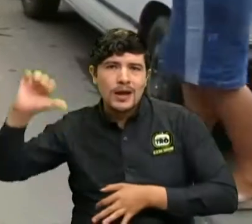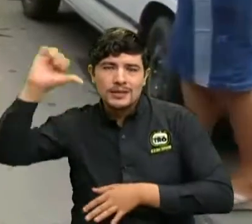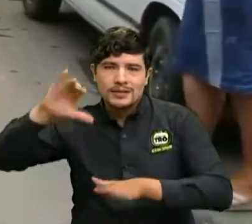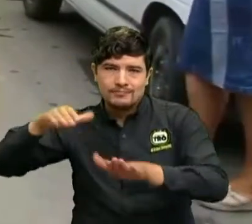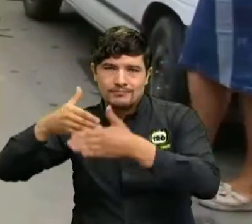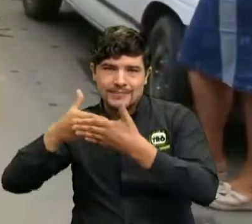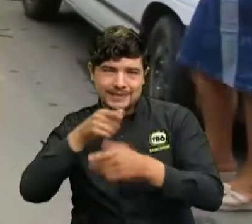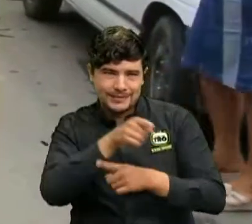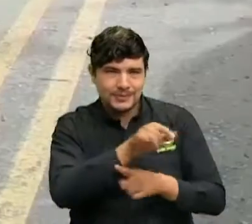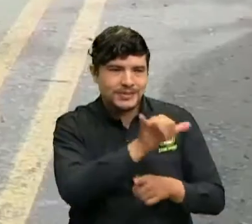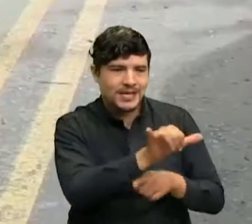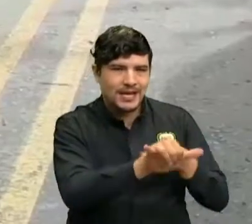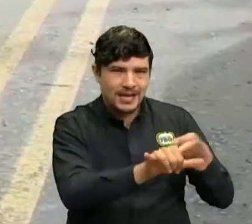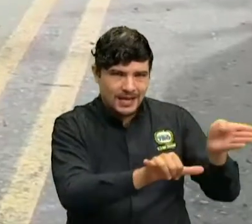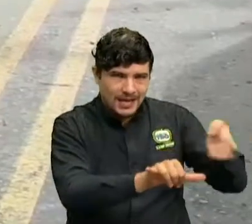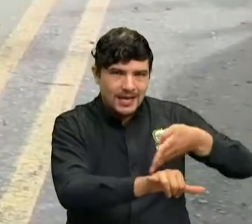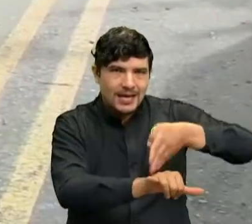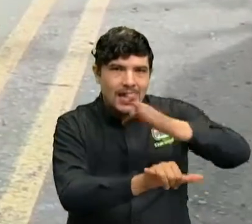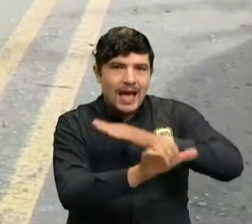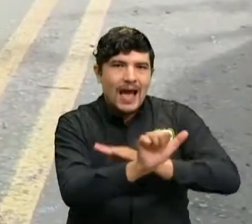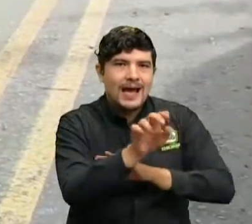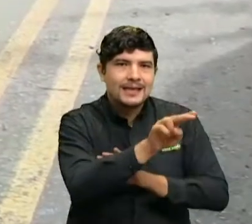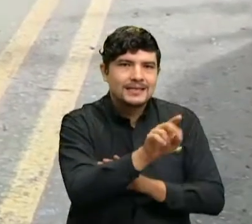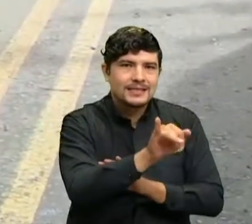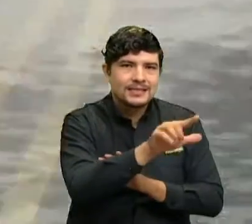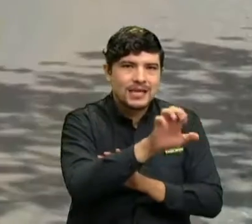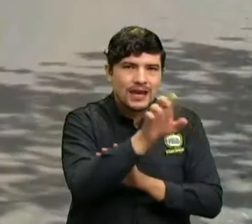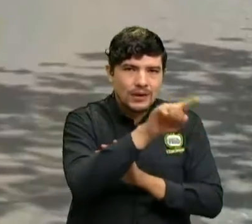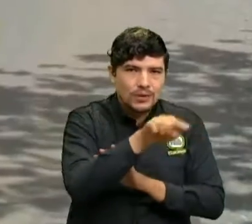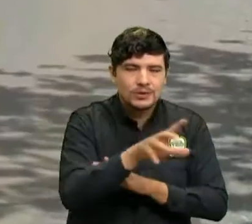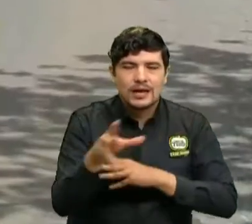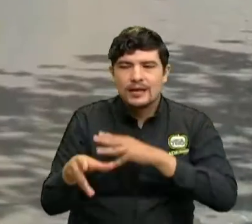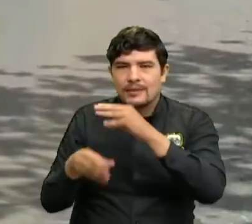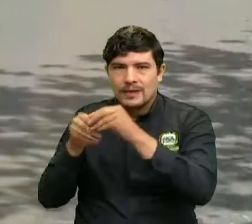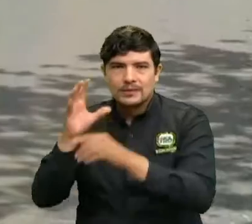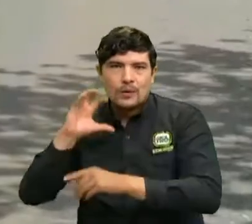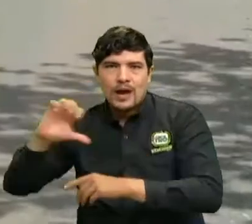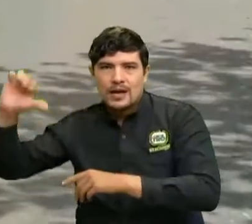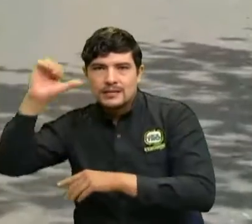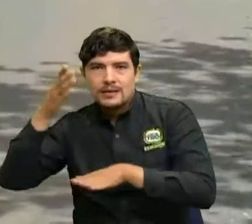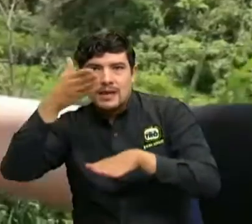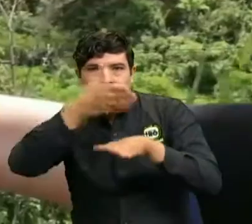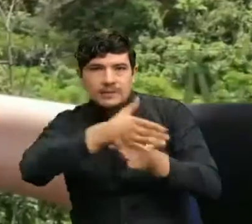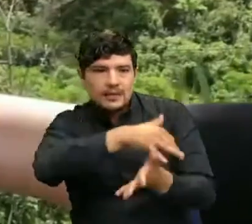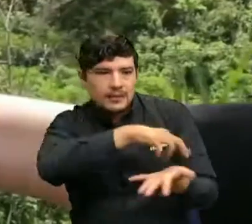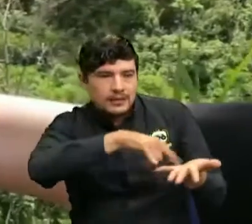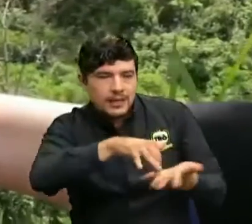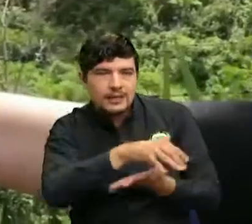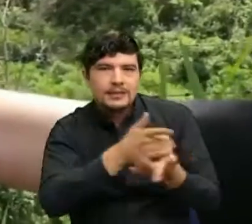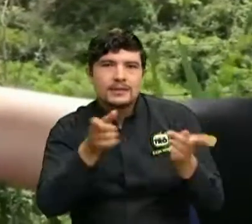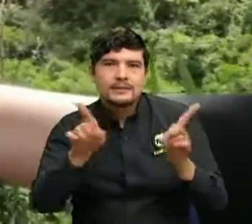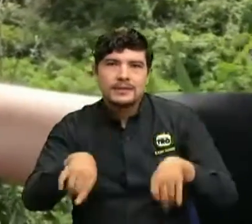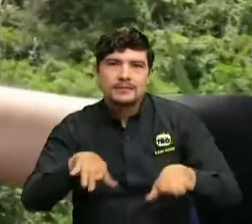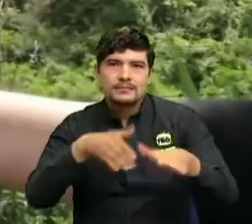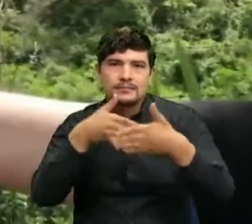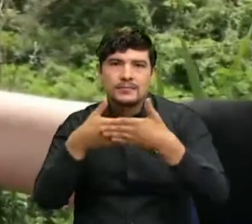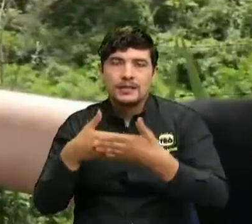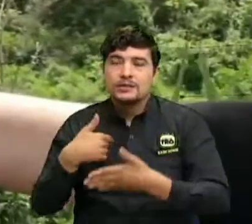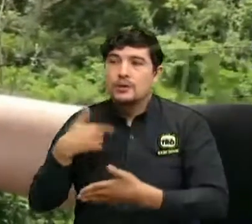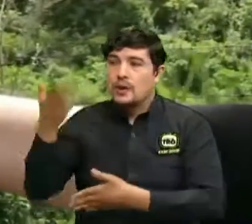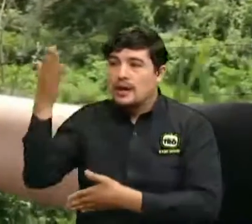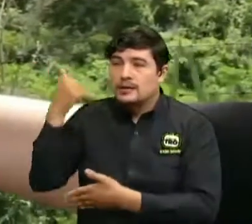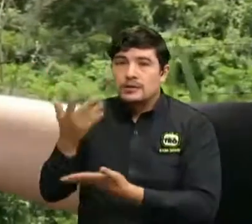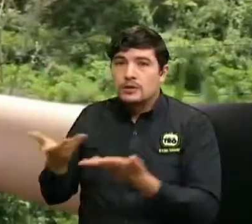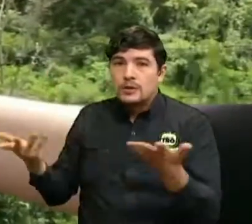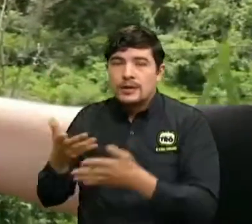comunica el municipio con Cúcuta y en el de la vía que comunica Ocaña con Santander y sur del Cesar. Vengo de Cartagena, pero